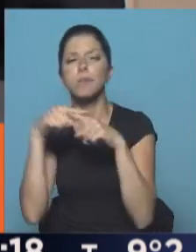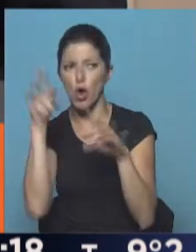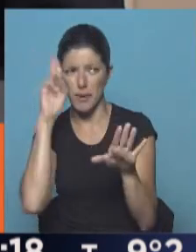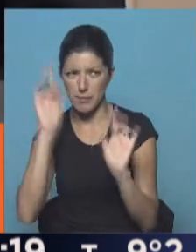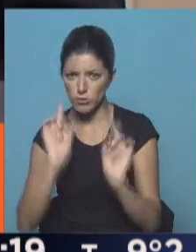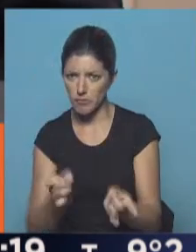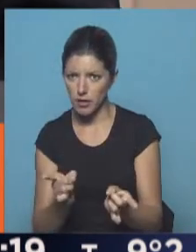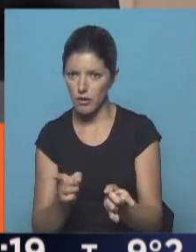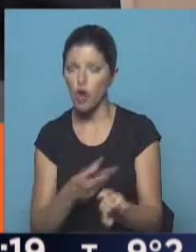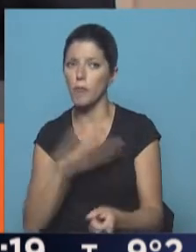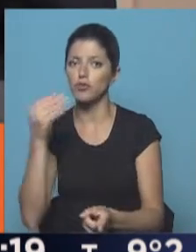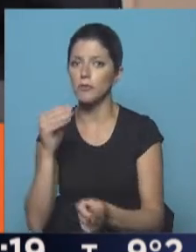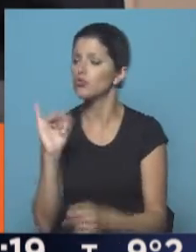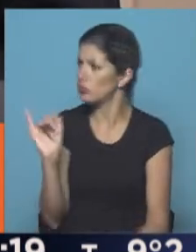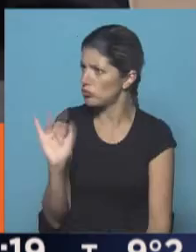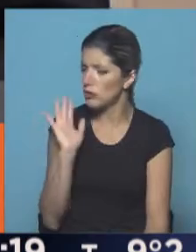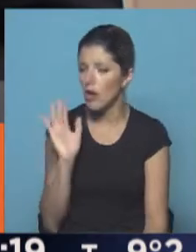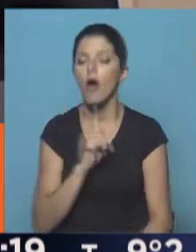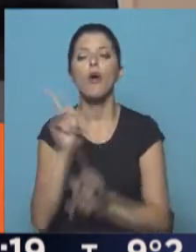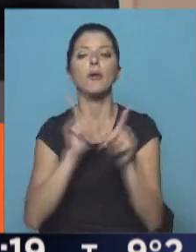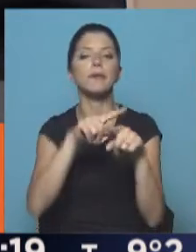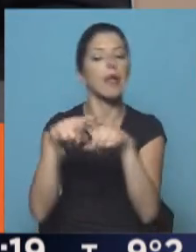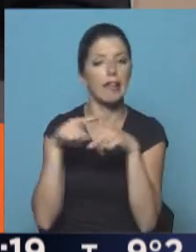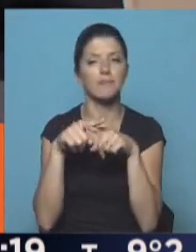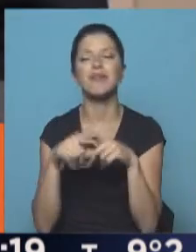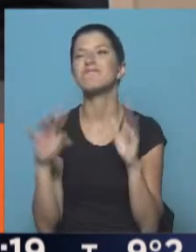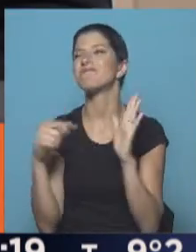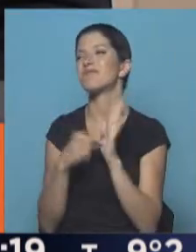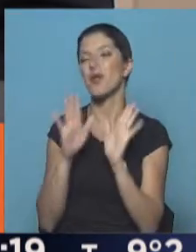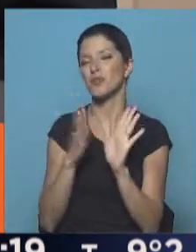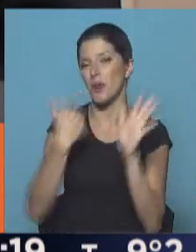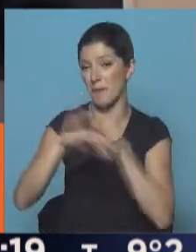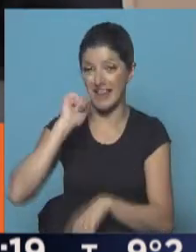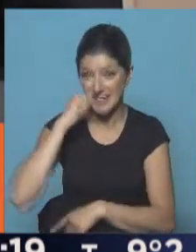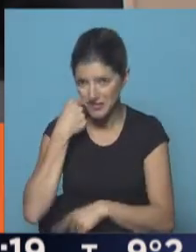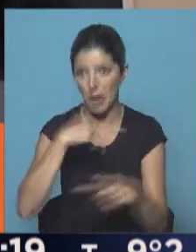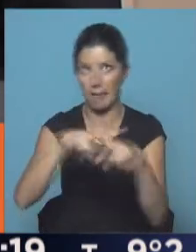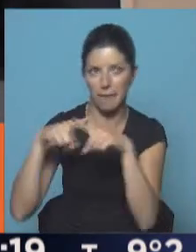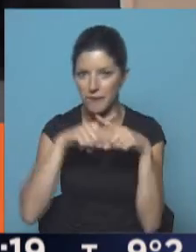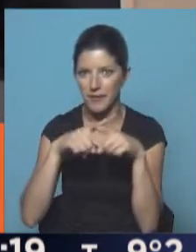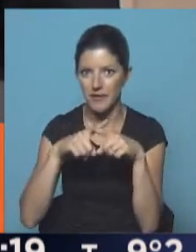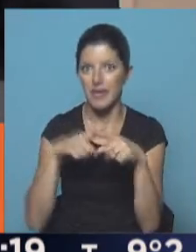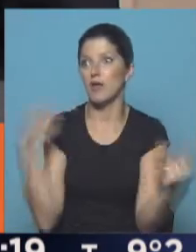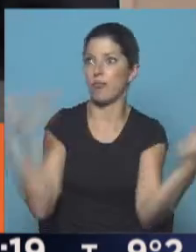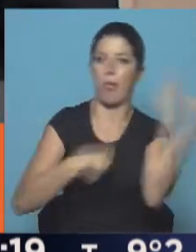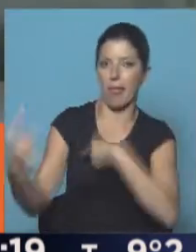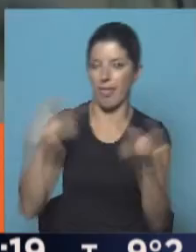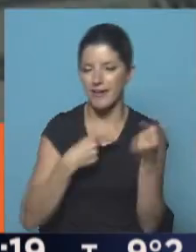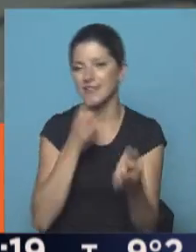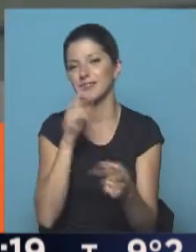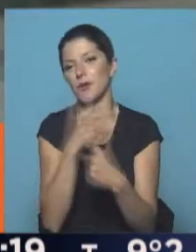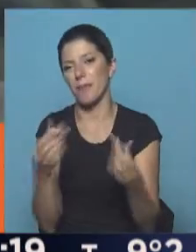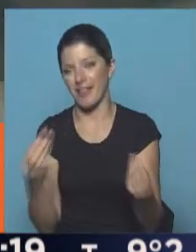que a veces hay en el propio recinto alguna chicana política, bueno, pero eso es lo más lindo, que haya chicana y que nos puteemos. Si no, no tiene sentido